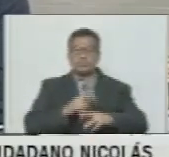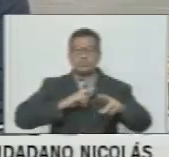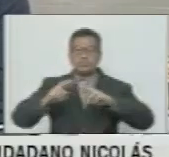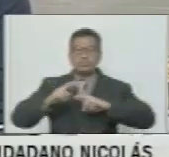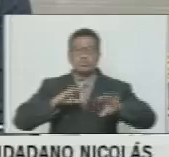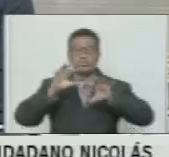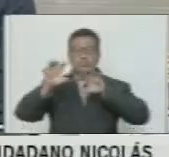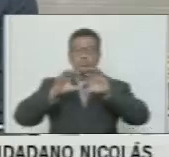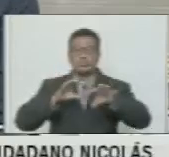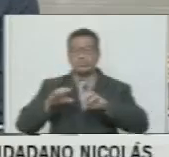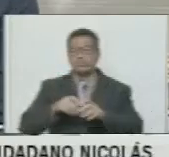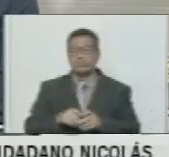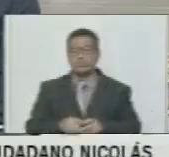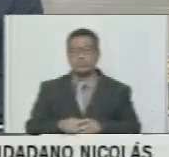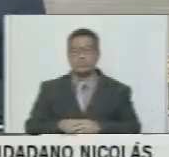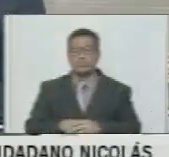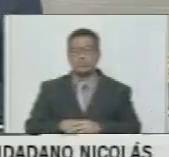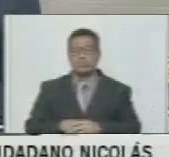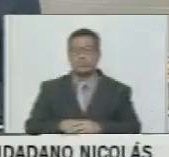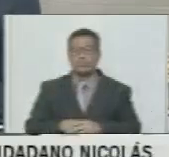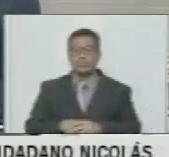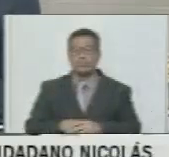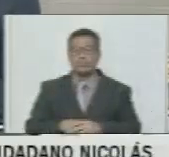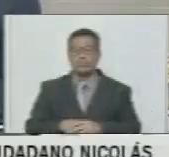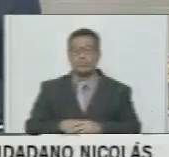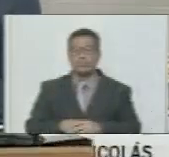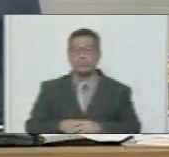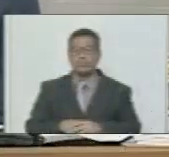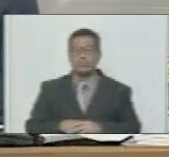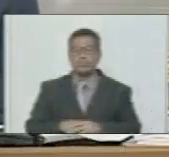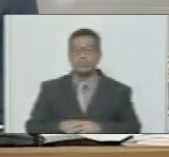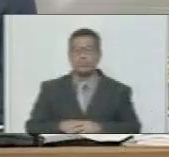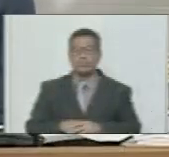Popular para las Relaciones Exteriores.